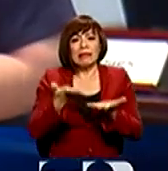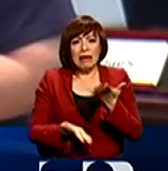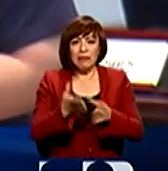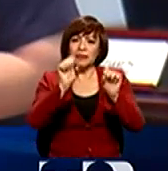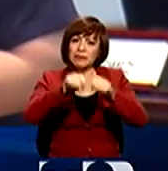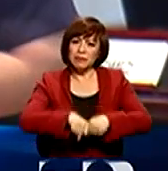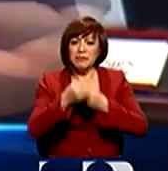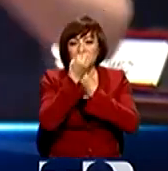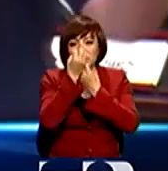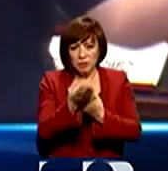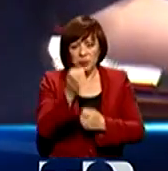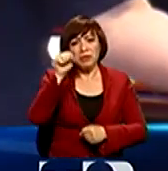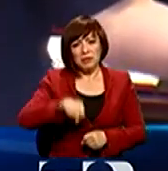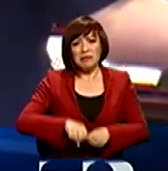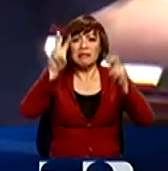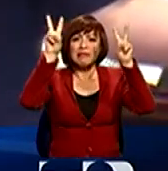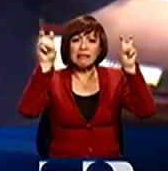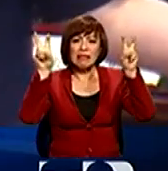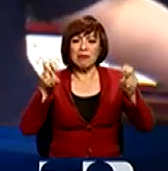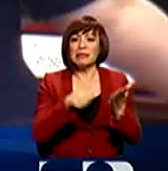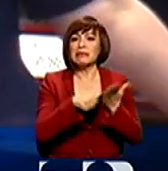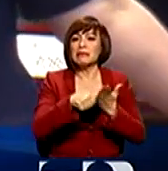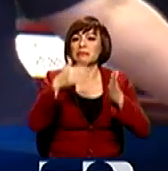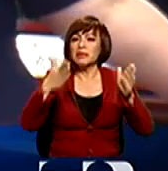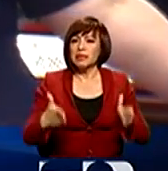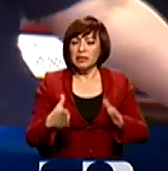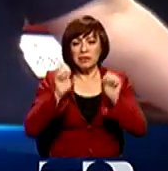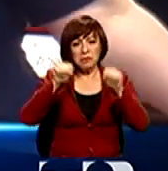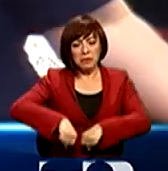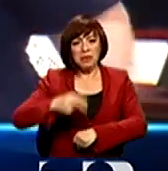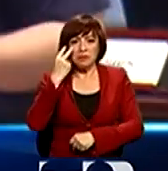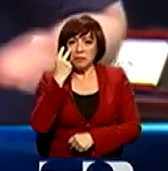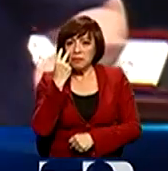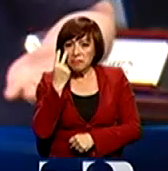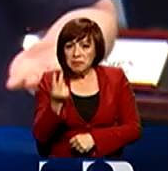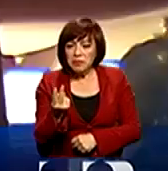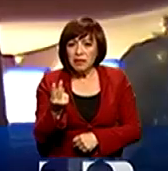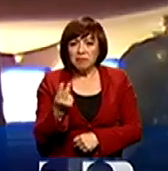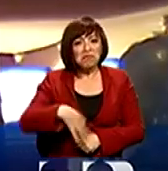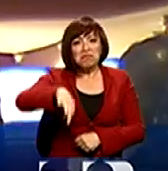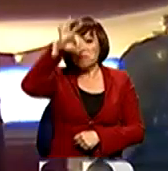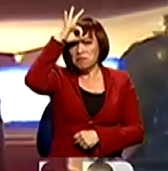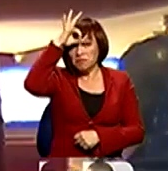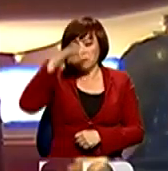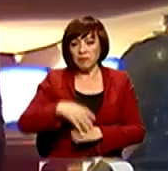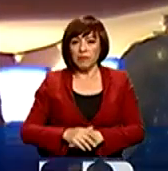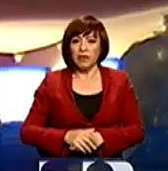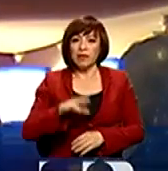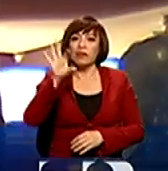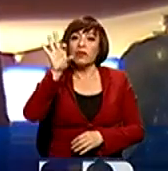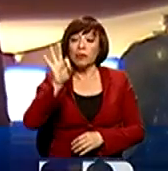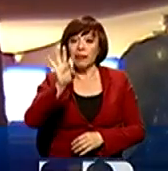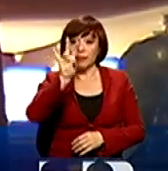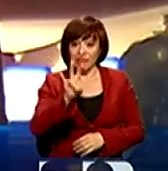mayor información. Temas que aquí los ministros, como ustedes pudieron observar, no sabían. Con 97 votos se aprobó